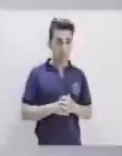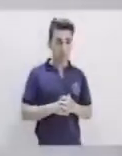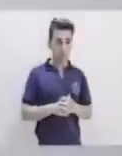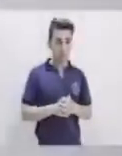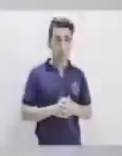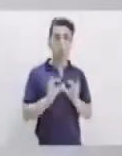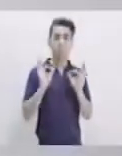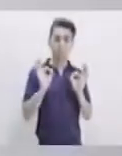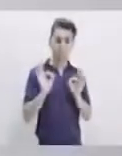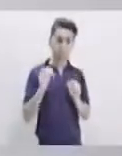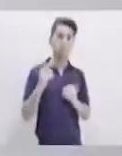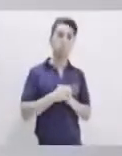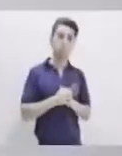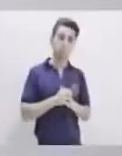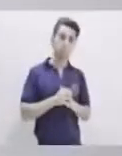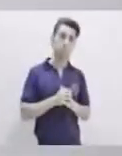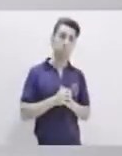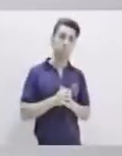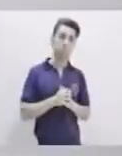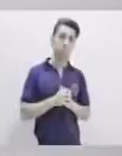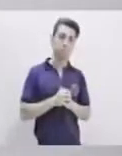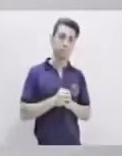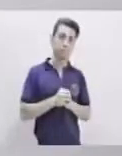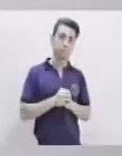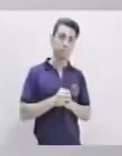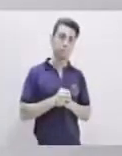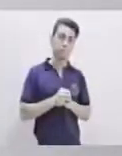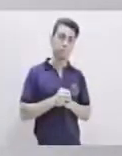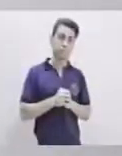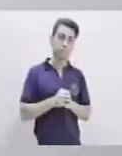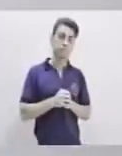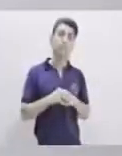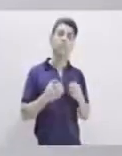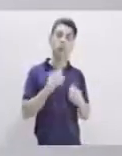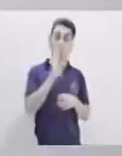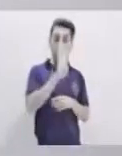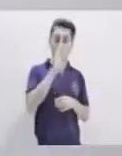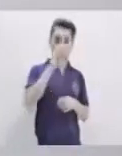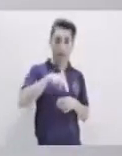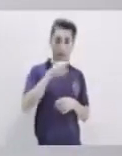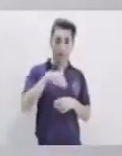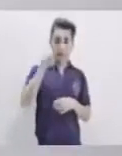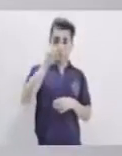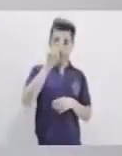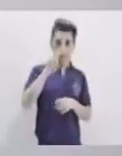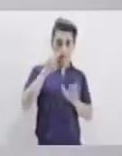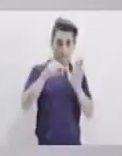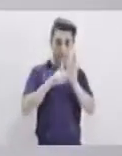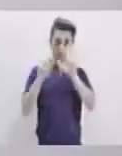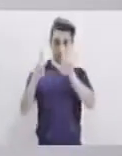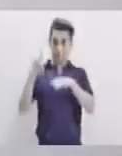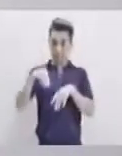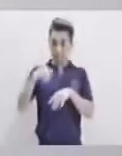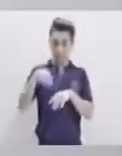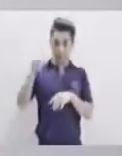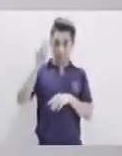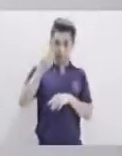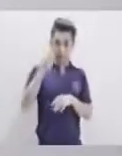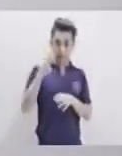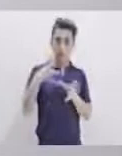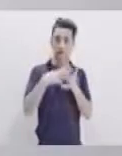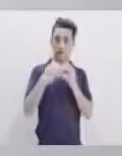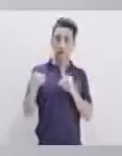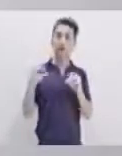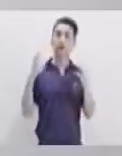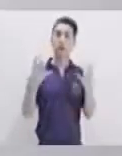Y así quedaría. Muy bien, entonces 4m cuadrado menos 6m cuadrado. Nos